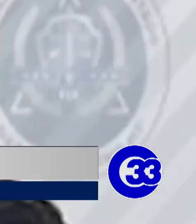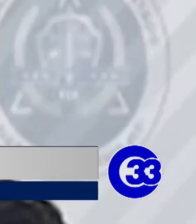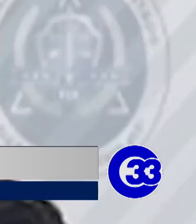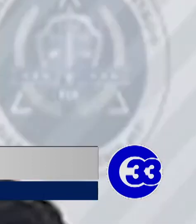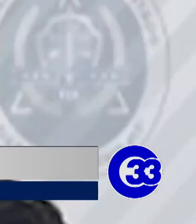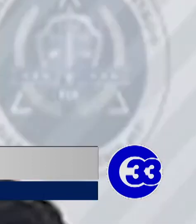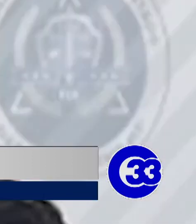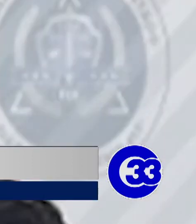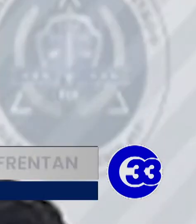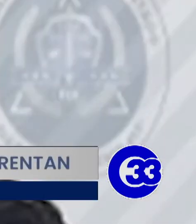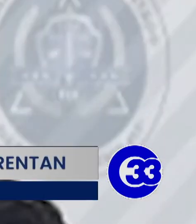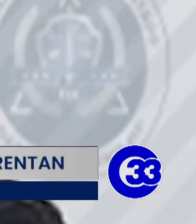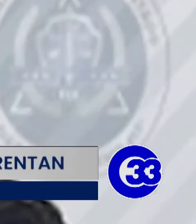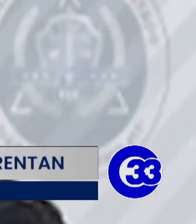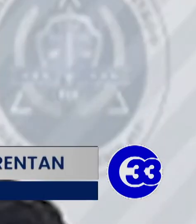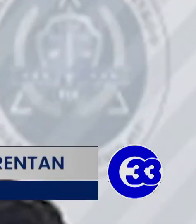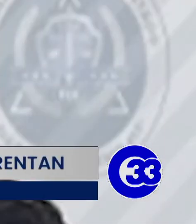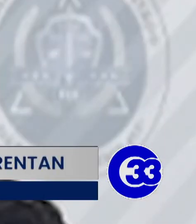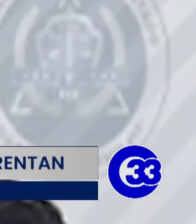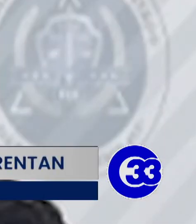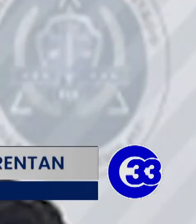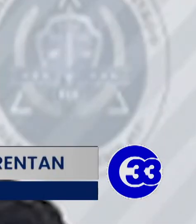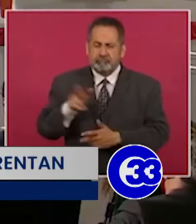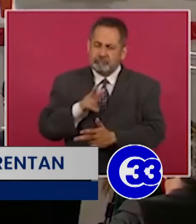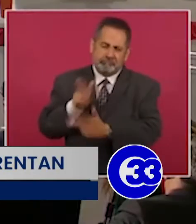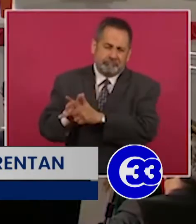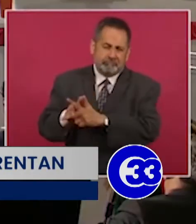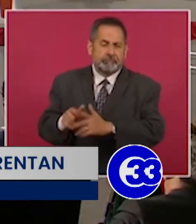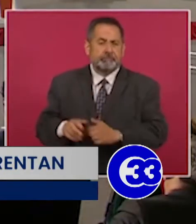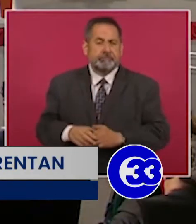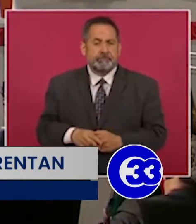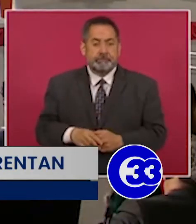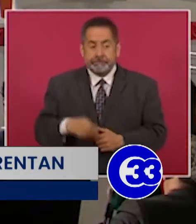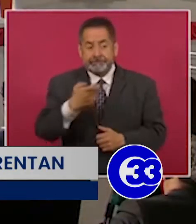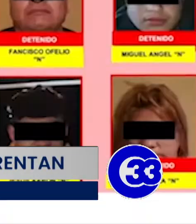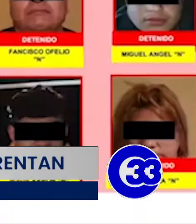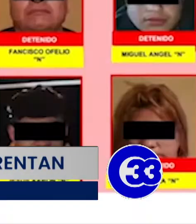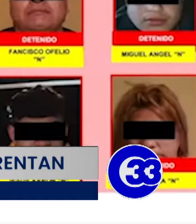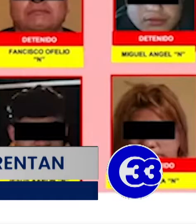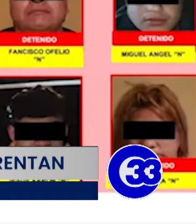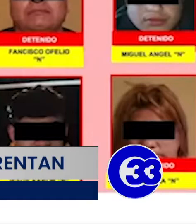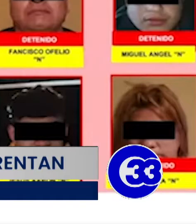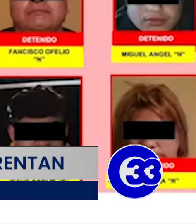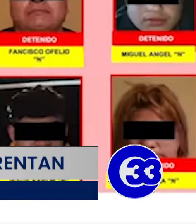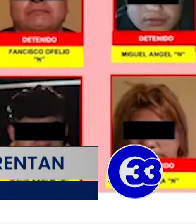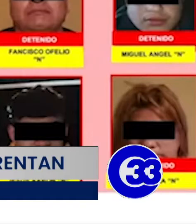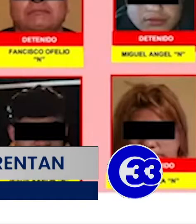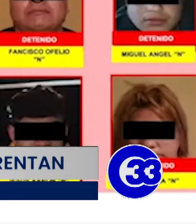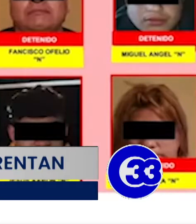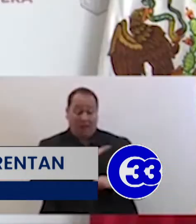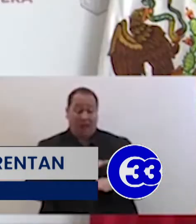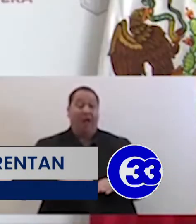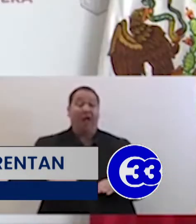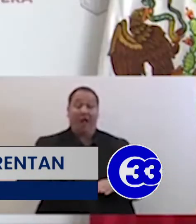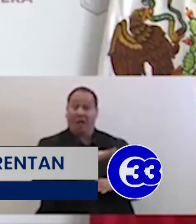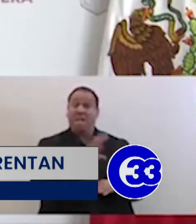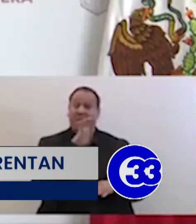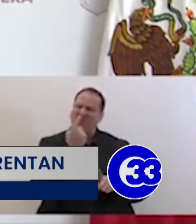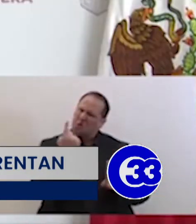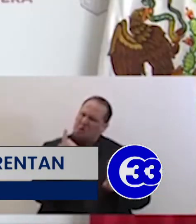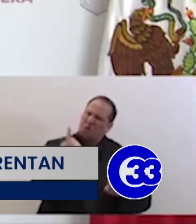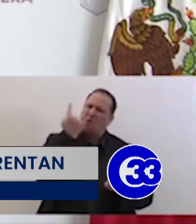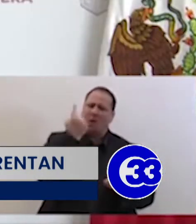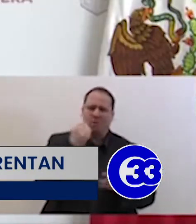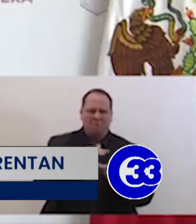Esquivel. La fiscalía asegura que David N., apodado El Lobo y también Cabo 20, dirige una célula criminal que sirve al cártel de los Arellano Félix. El principal